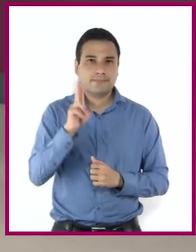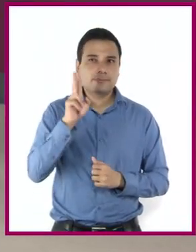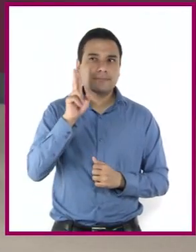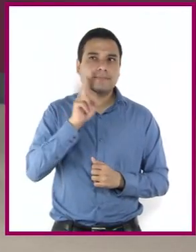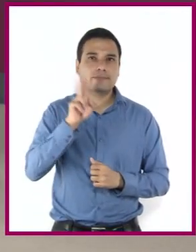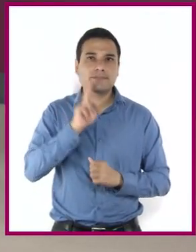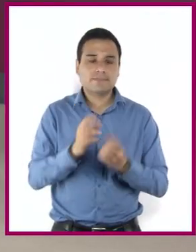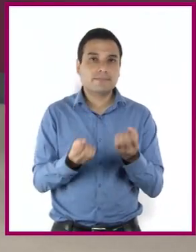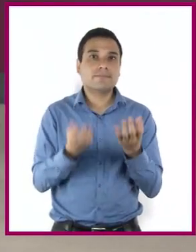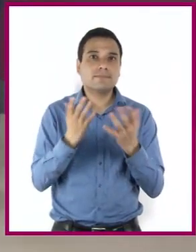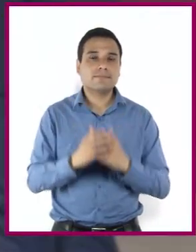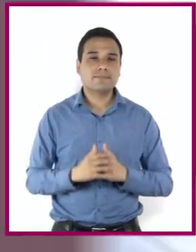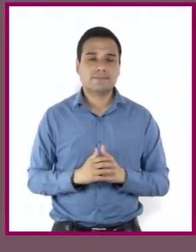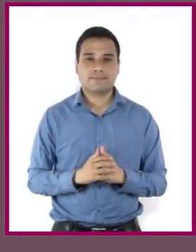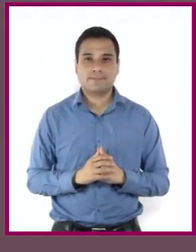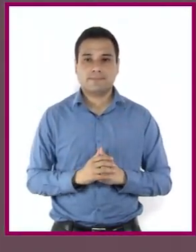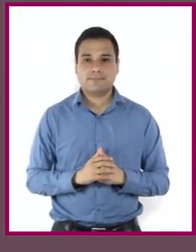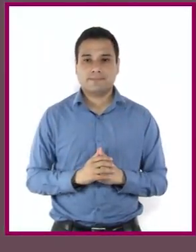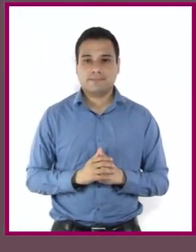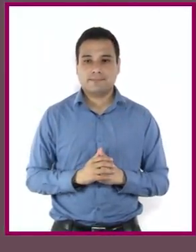letras P hay en nuestro tablero.